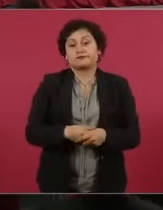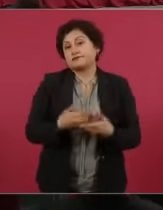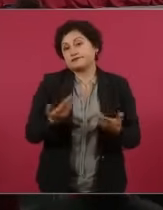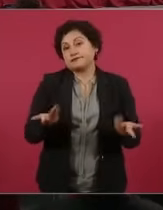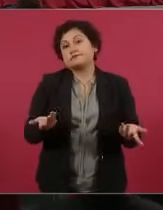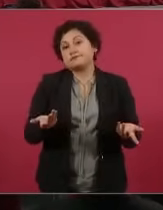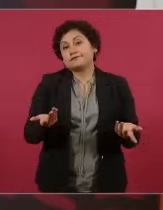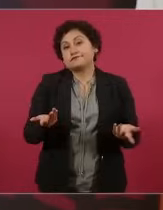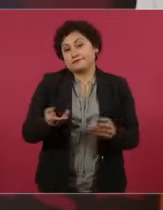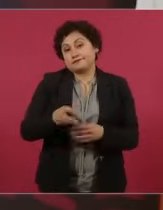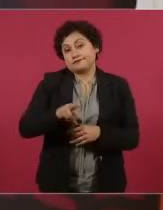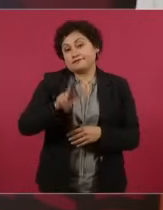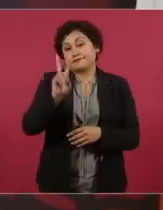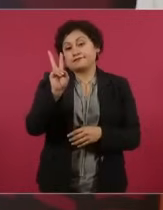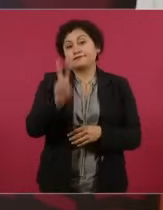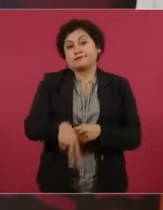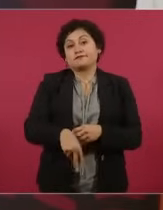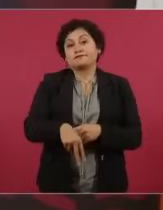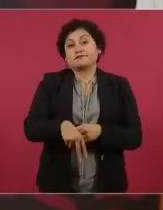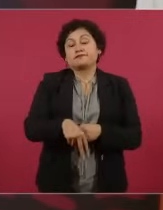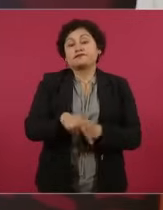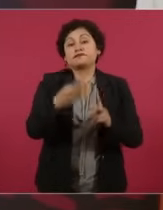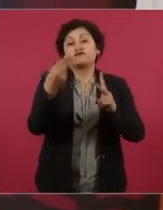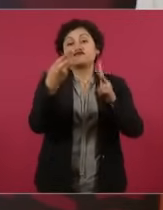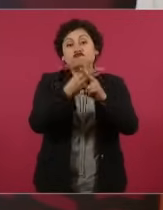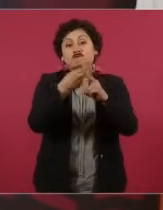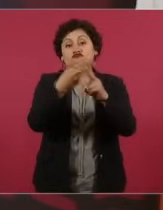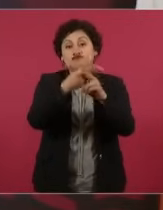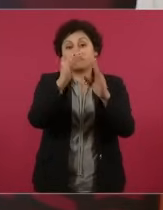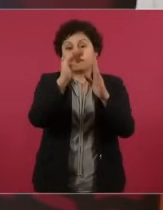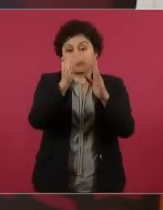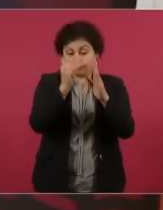van a ir bajando. Lo importante es que no pasen de 5.